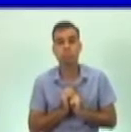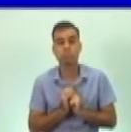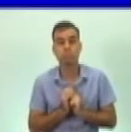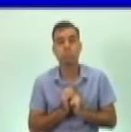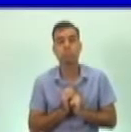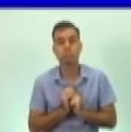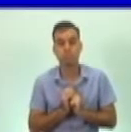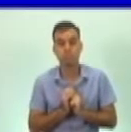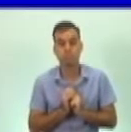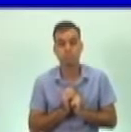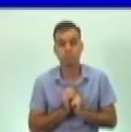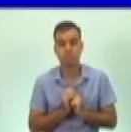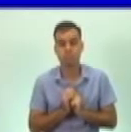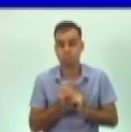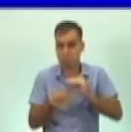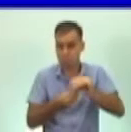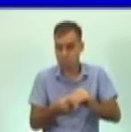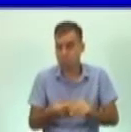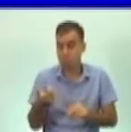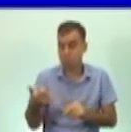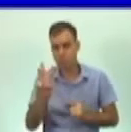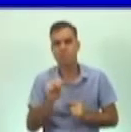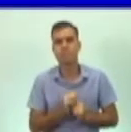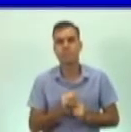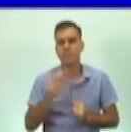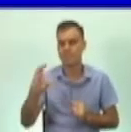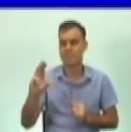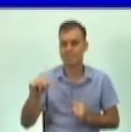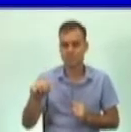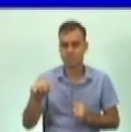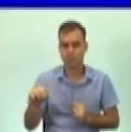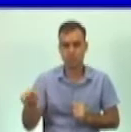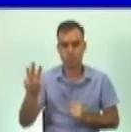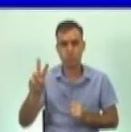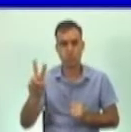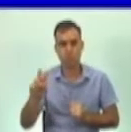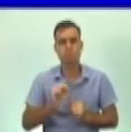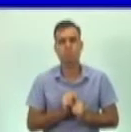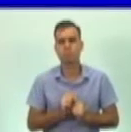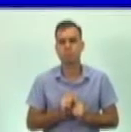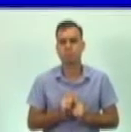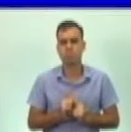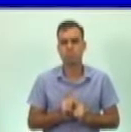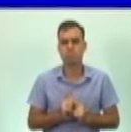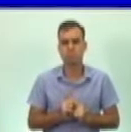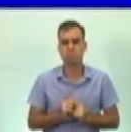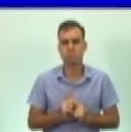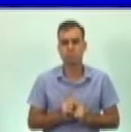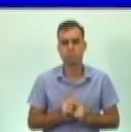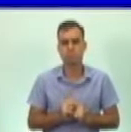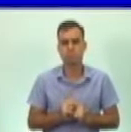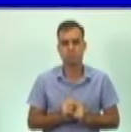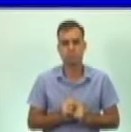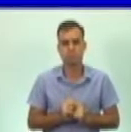área total, sustituimos también, damos ese resultado con dos cifras esenciales.